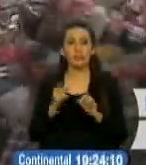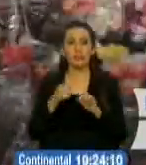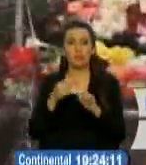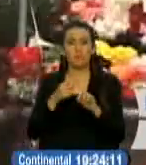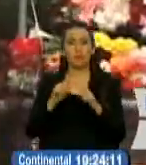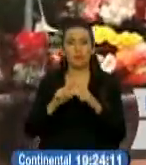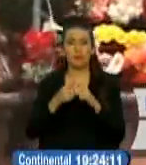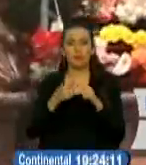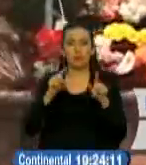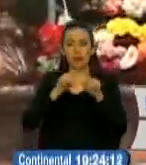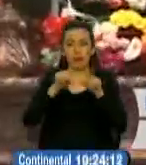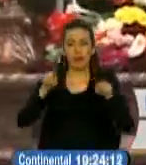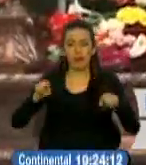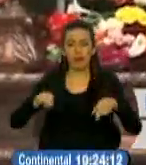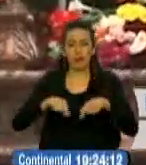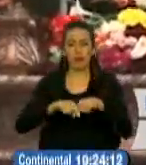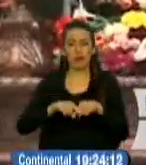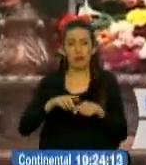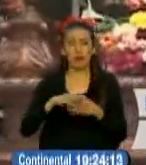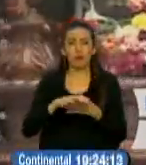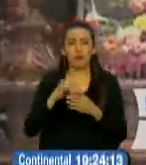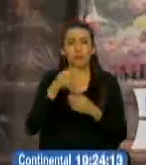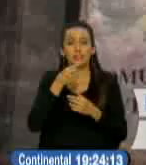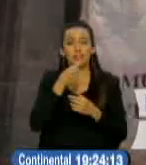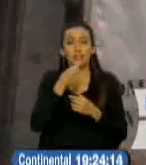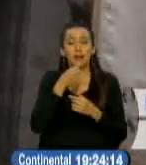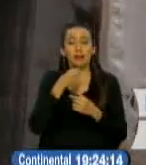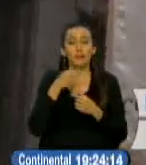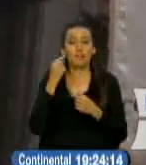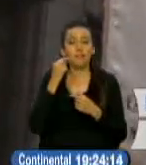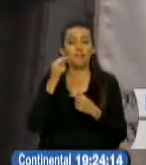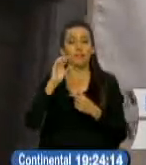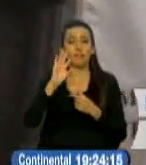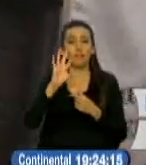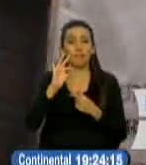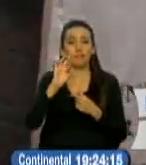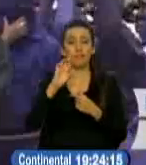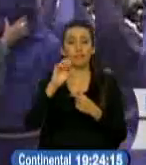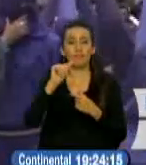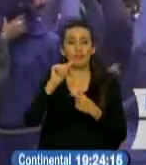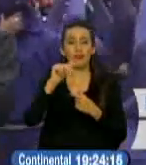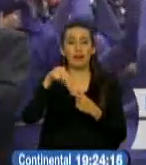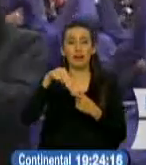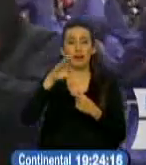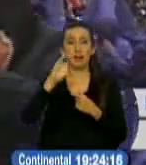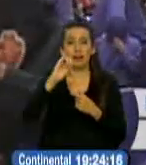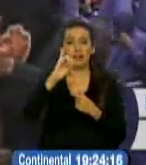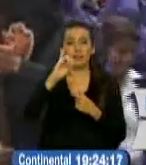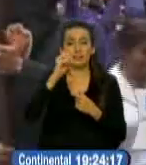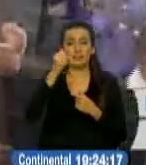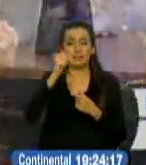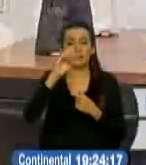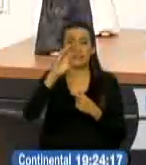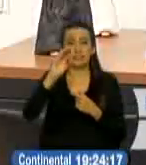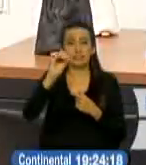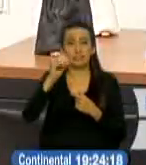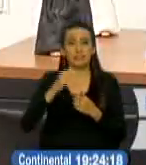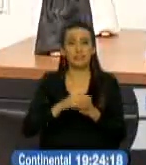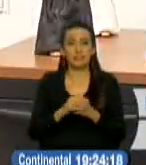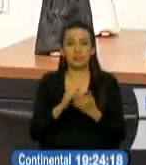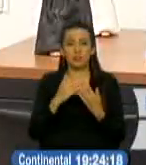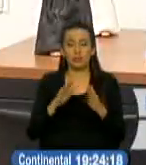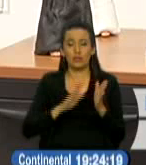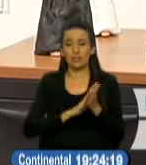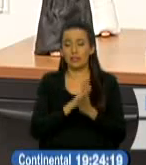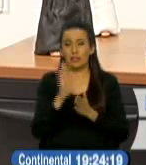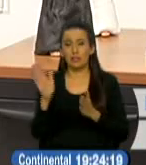atrio de San Francisco y que recorre las calles céntricas de la ciudad, y otra que tiene como escenario la Magdalena en el sur de la urbe. Lo mismo desde el sur, tenemos